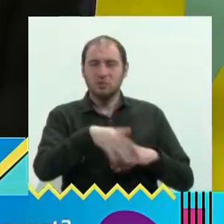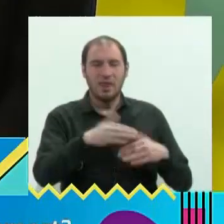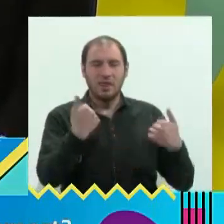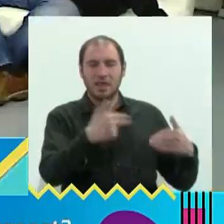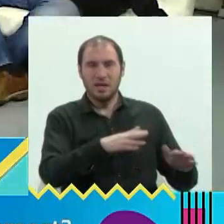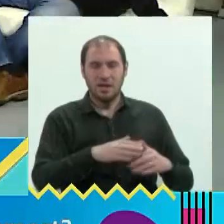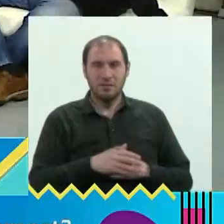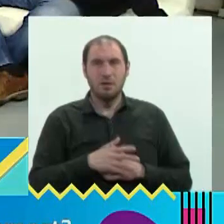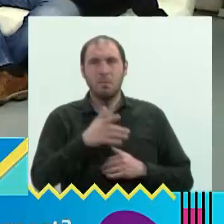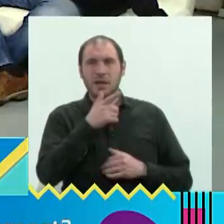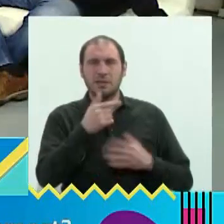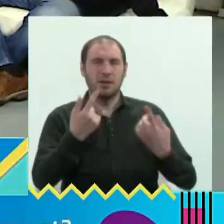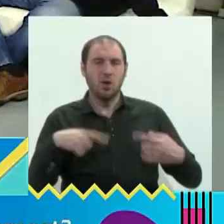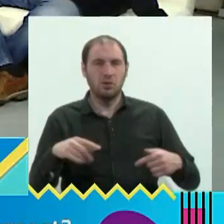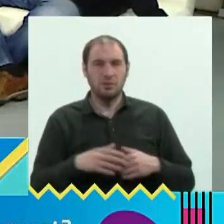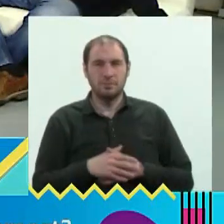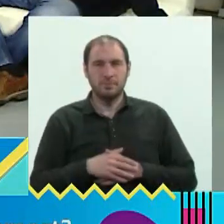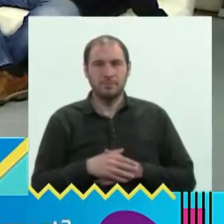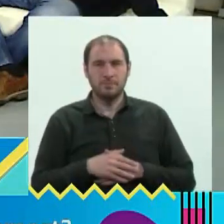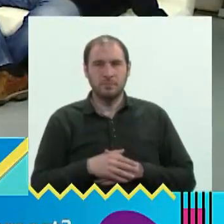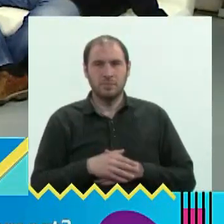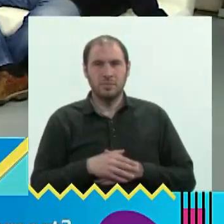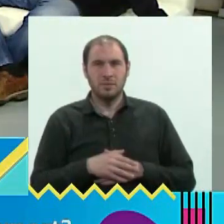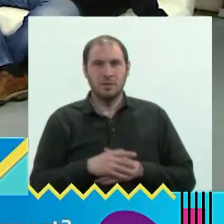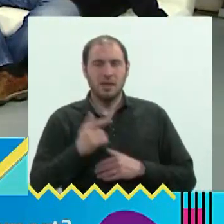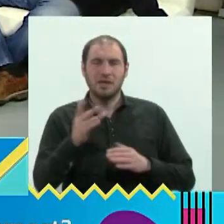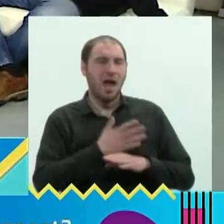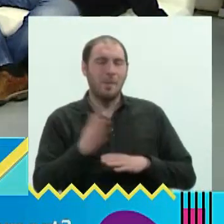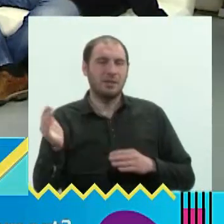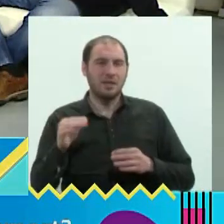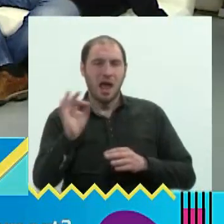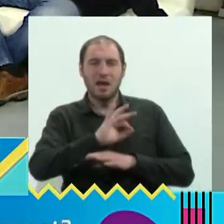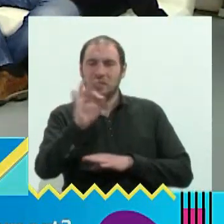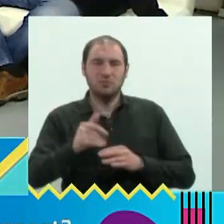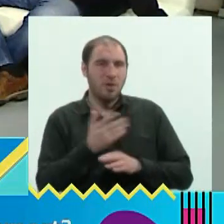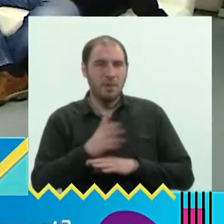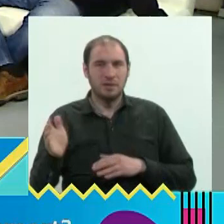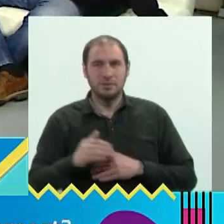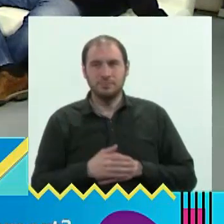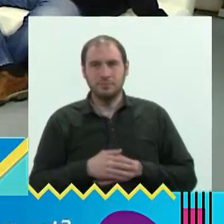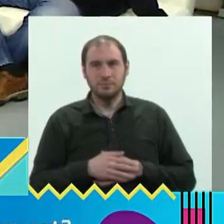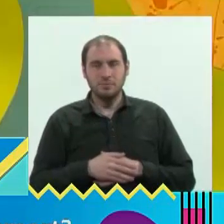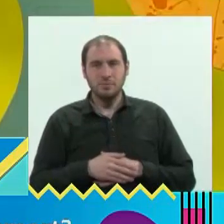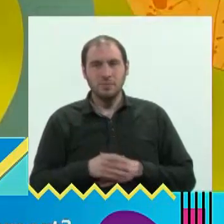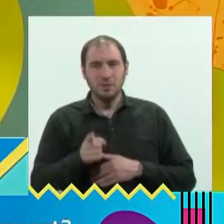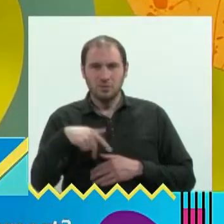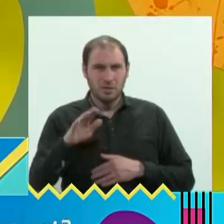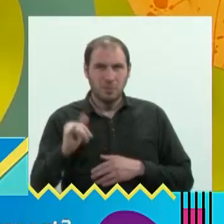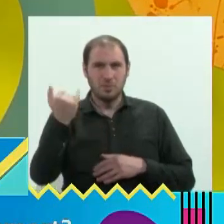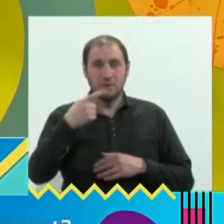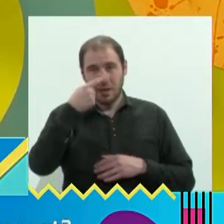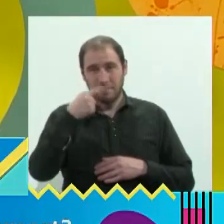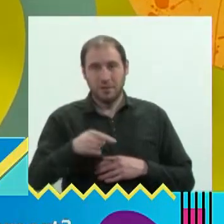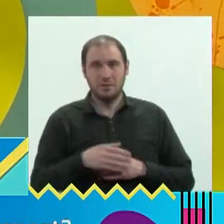Como que era una parte que era externa a la arquitectura, ¿no? Y claro, nos damos cuenta que al